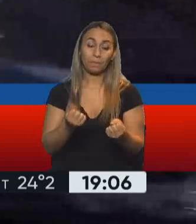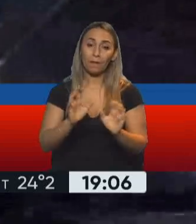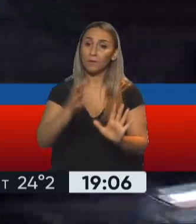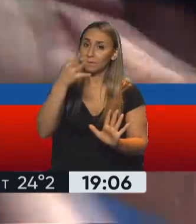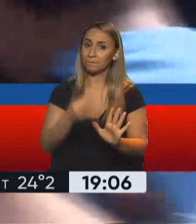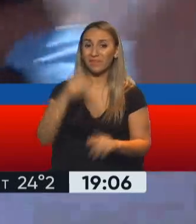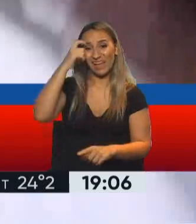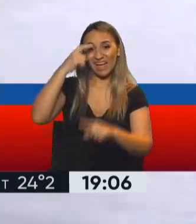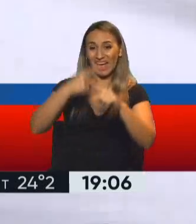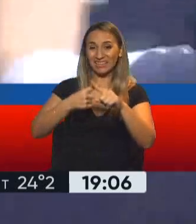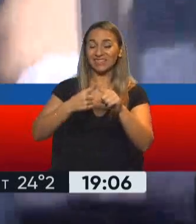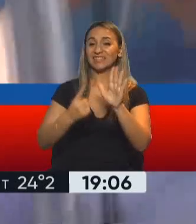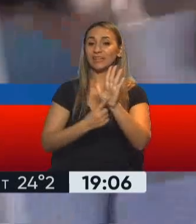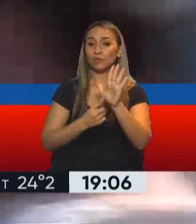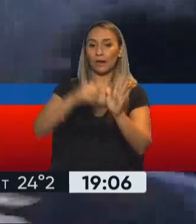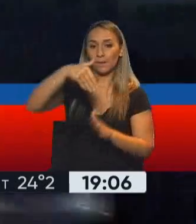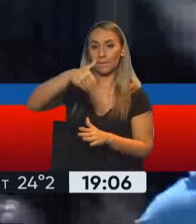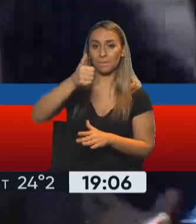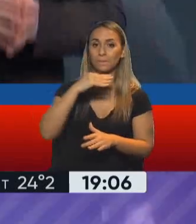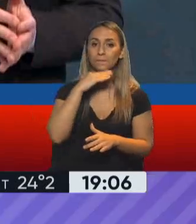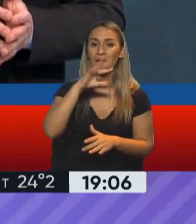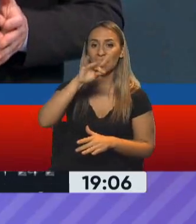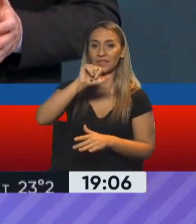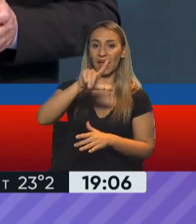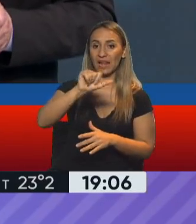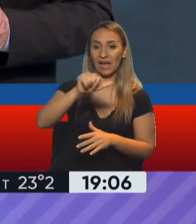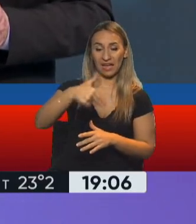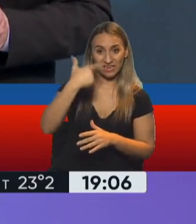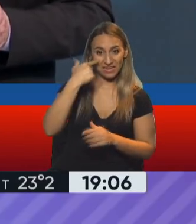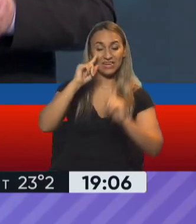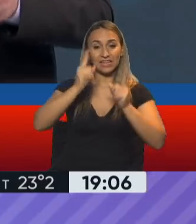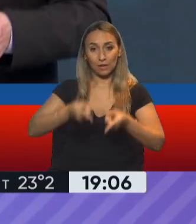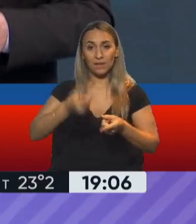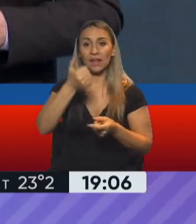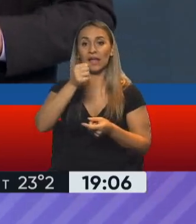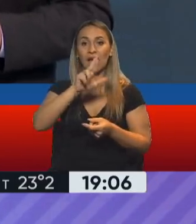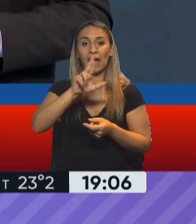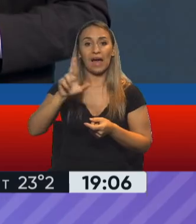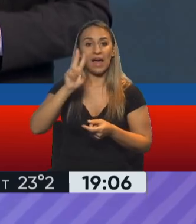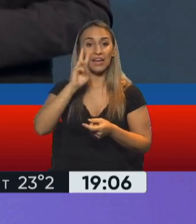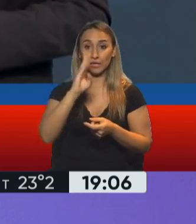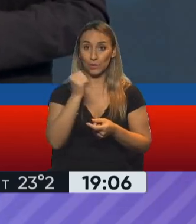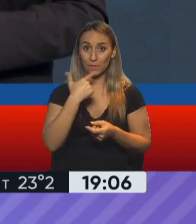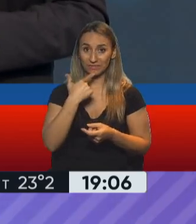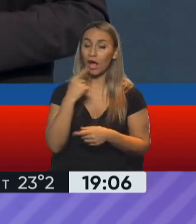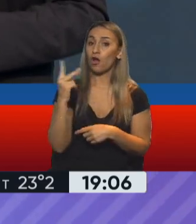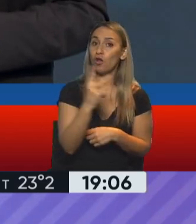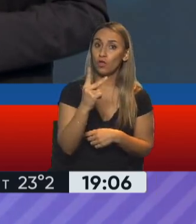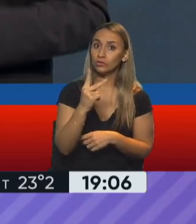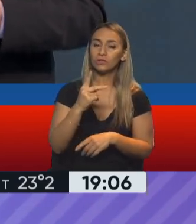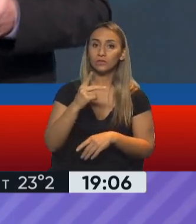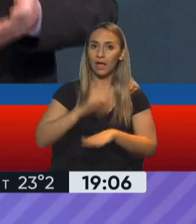ex número 2 de la AFI, Silvia Magdalani, y el ex jefe de la AFI, Gustavo Arribas, en esta misma causa están